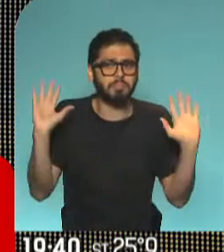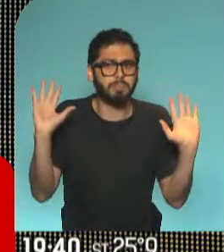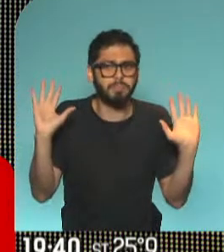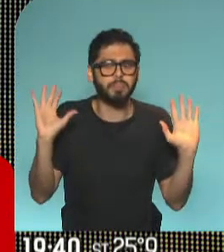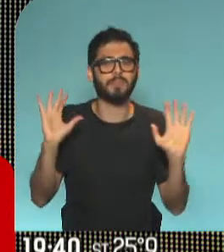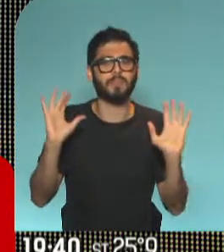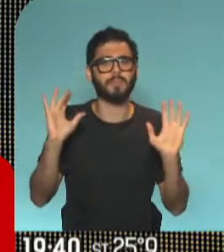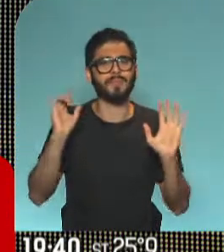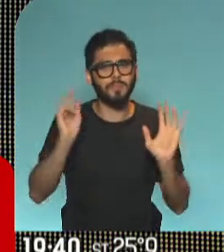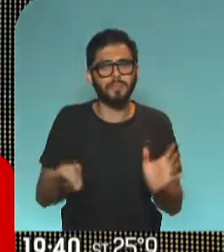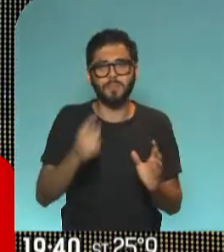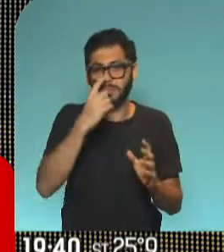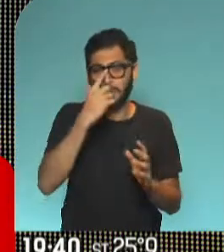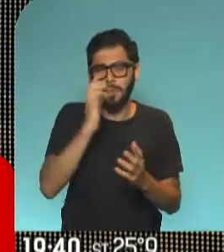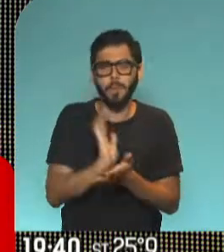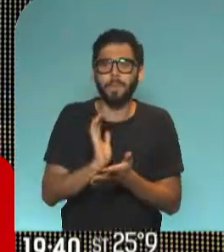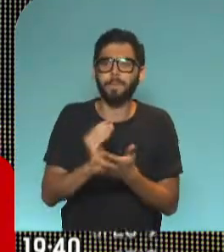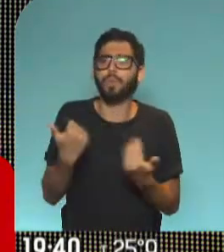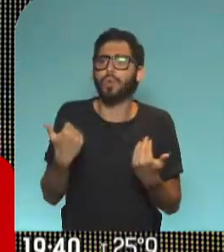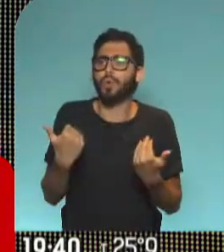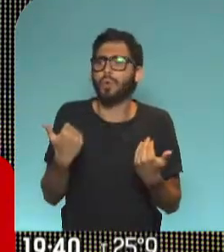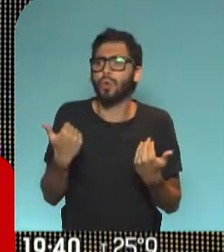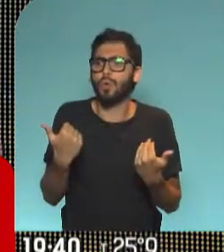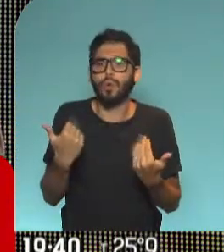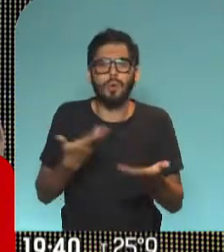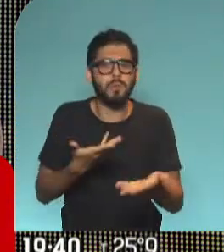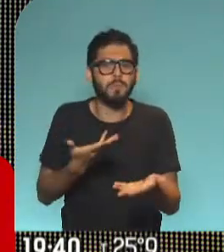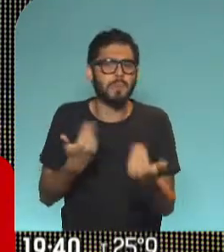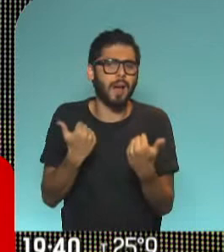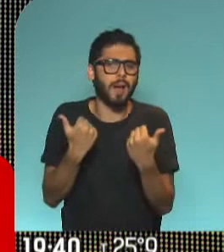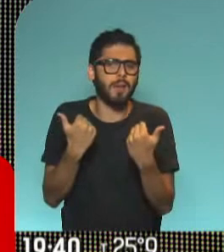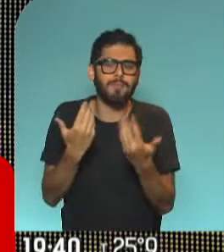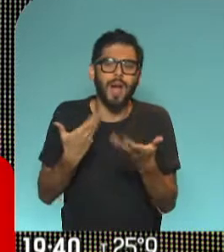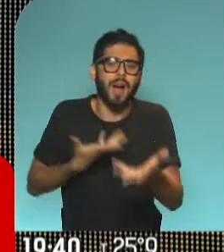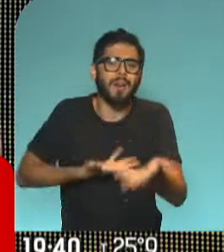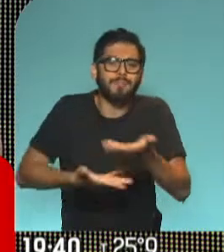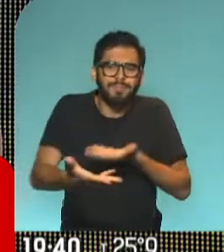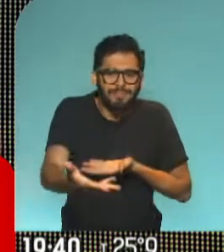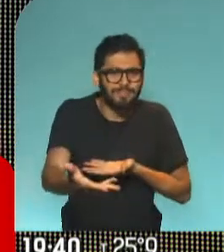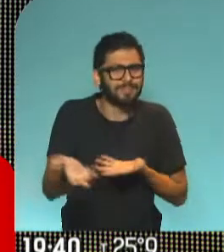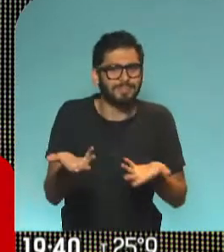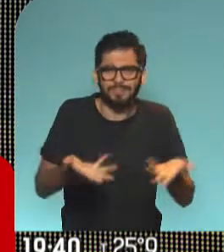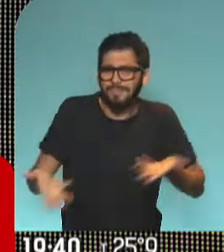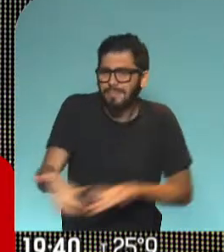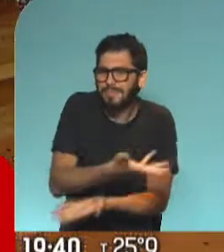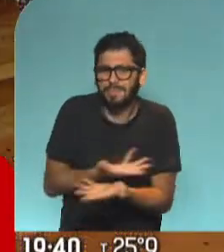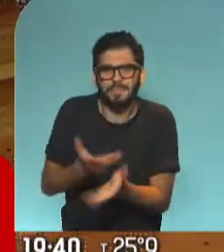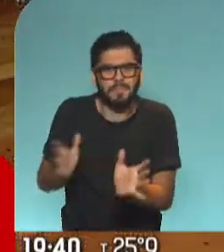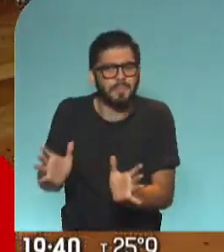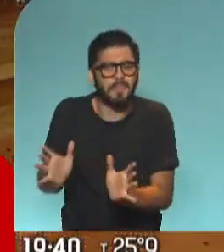además, por una colaboración. Es decir, la verdad que tratar de inventar todo esto... ¿Qué cree que